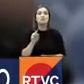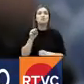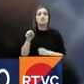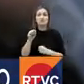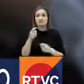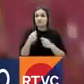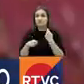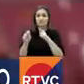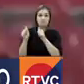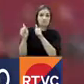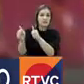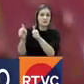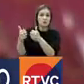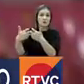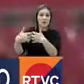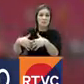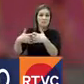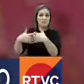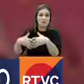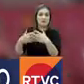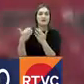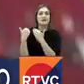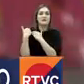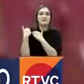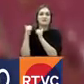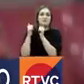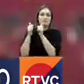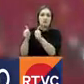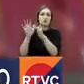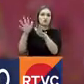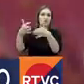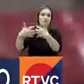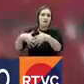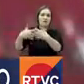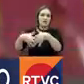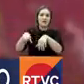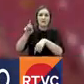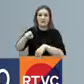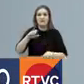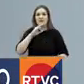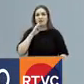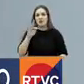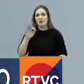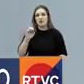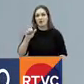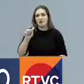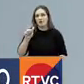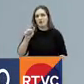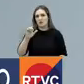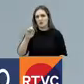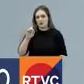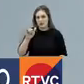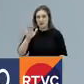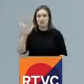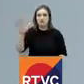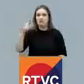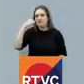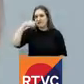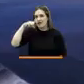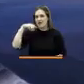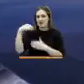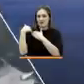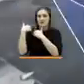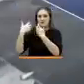su comercialización, porque es responsabilidad del fabricante, que en este caso es Suretex Limited de Tailandia.